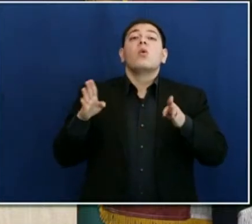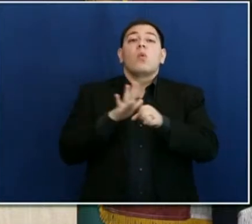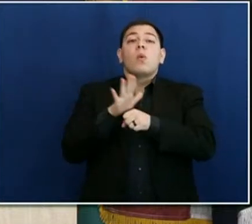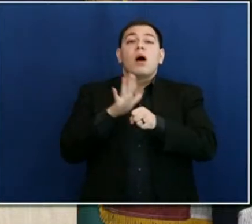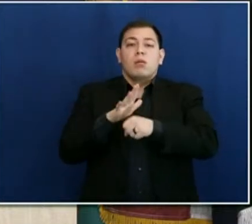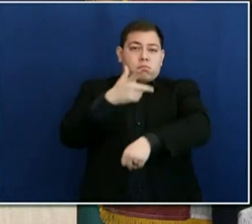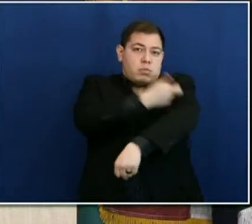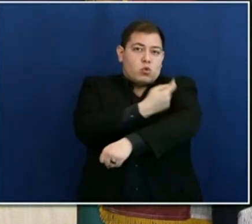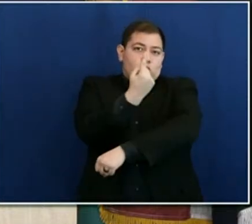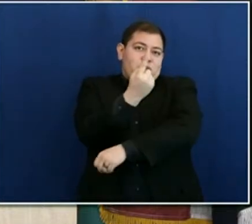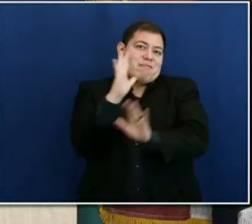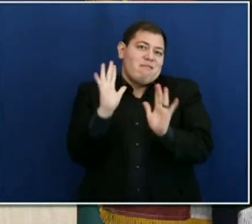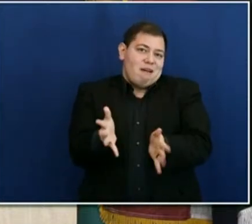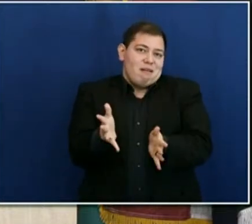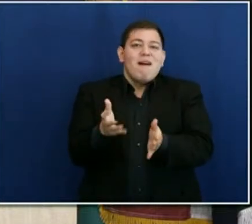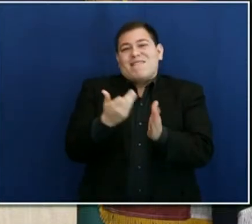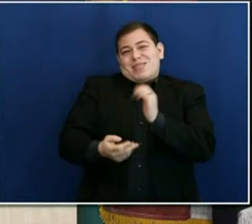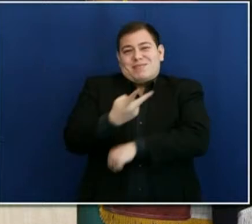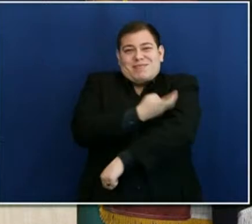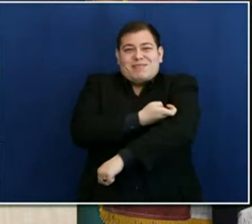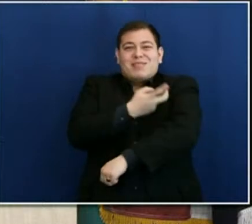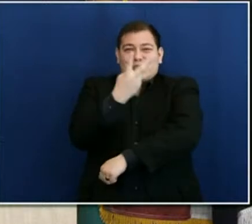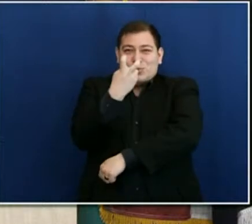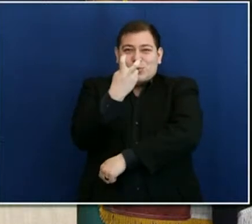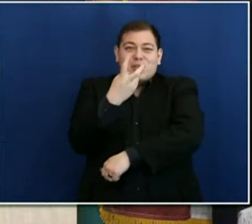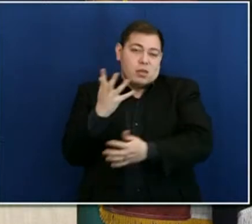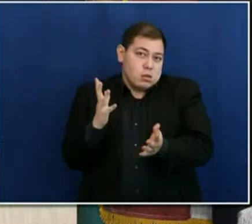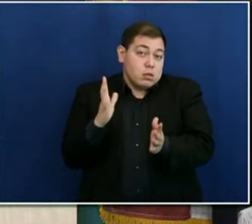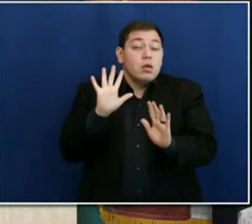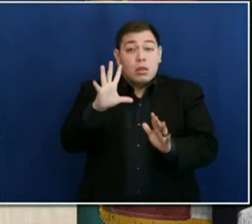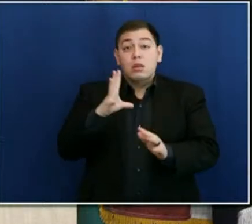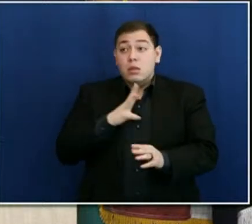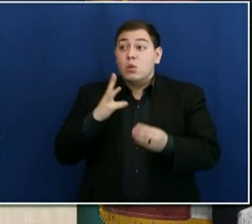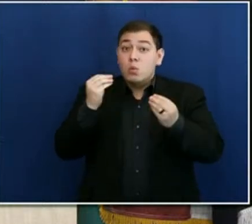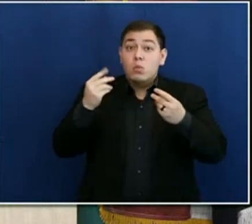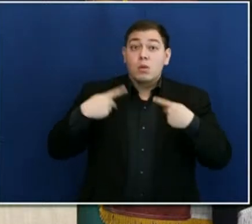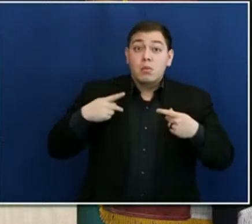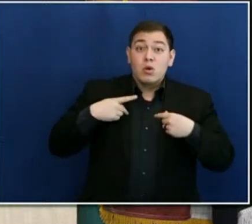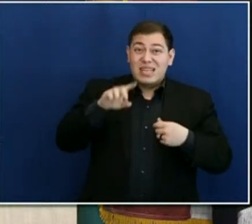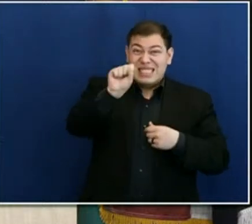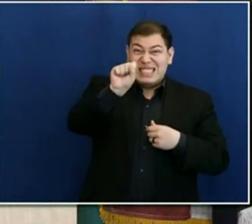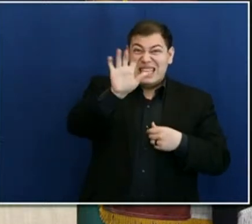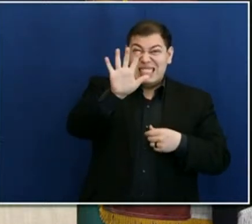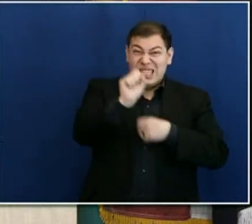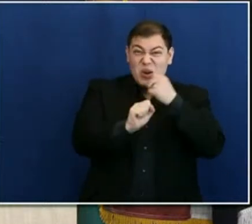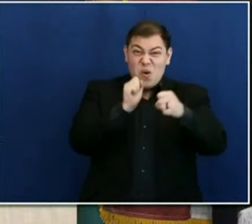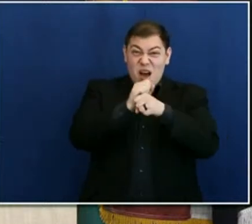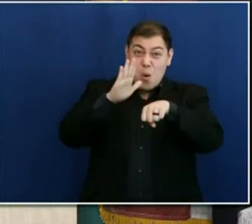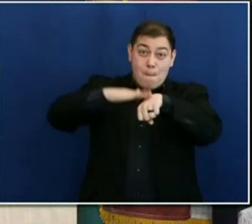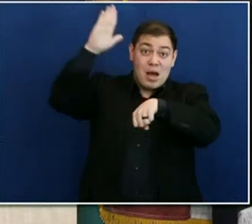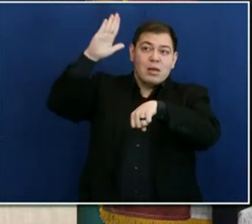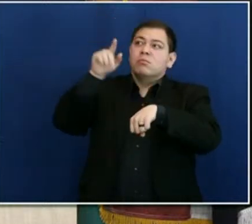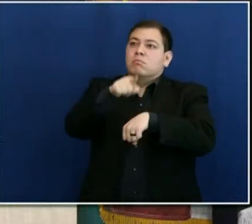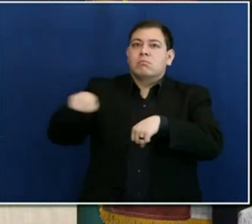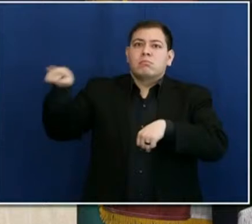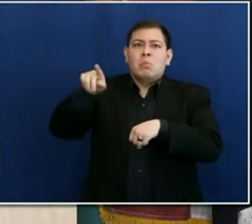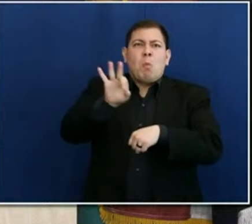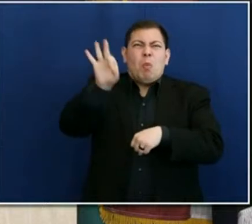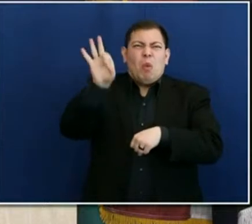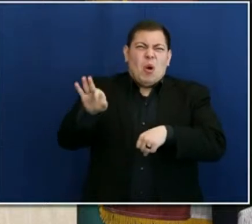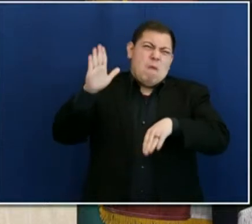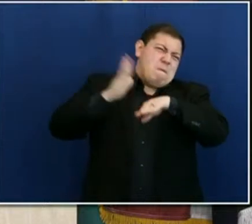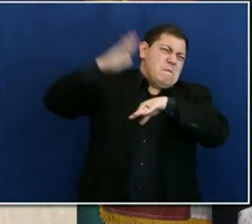en el Condado del Sur de San Diego, también han recibido por lo menos una vacuna. Entonces, ahora lo que estamos haciendo es tener